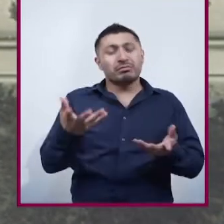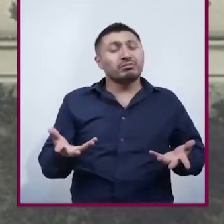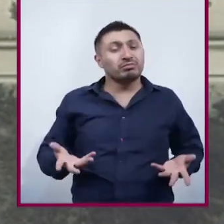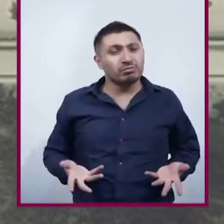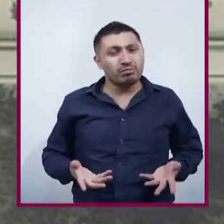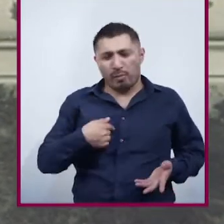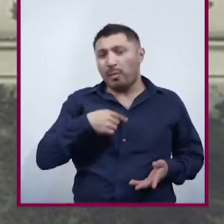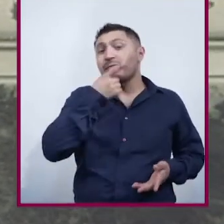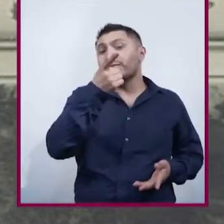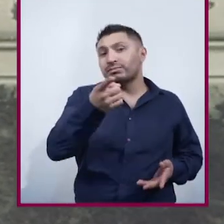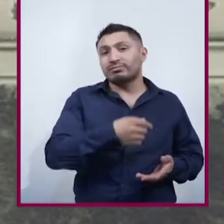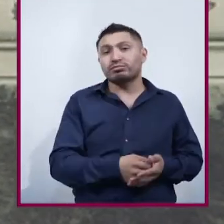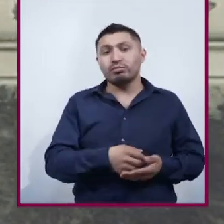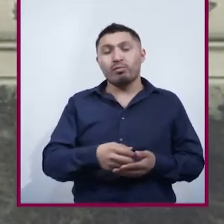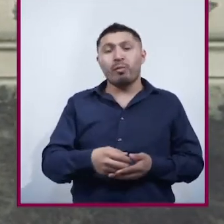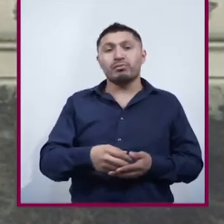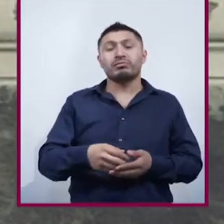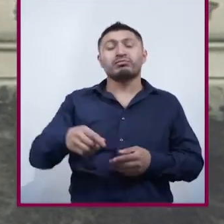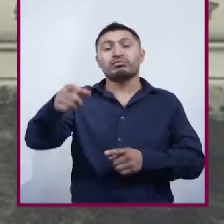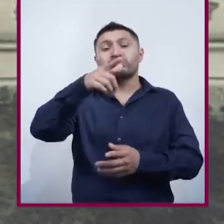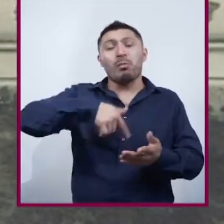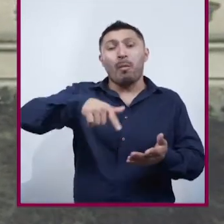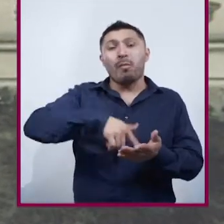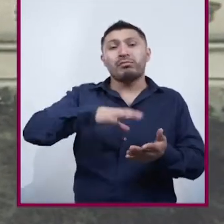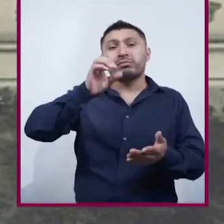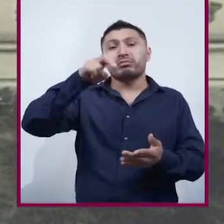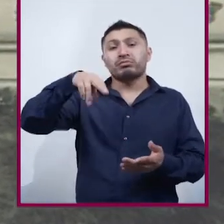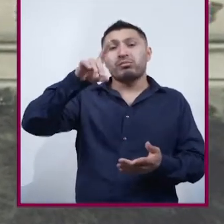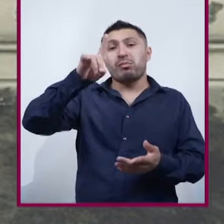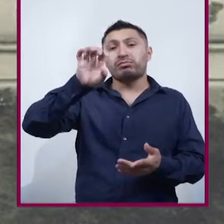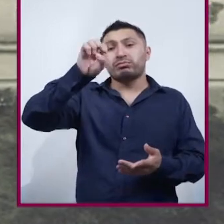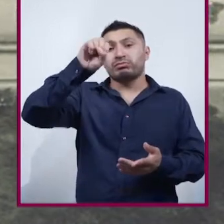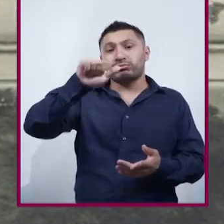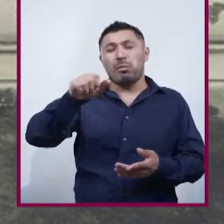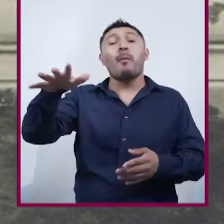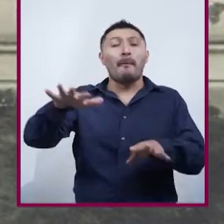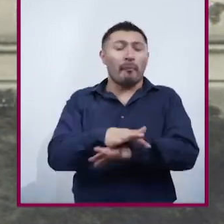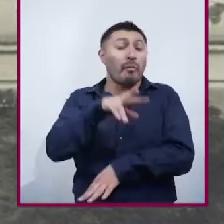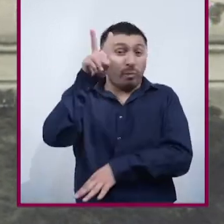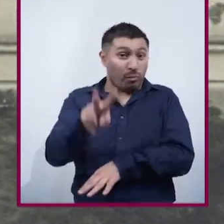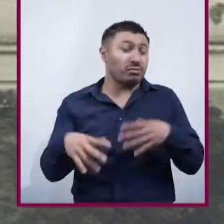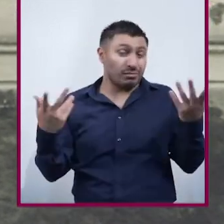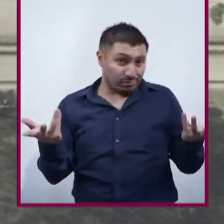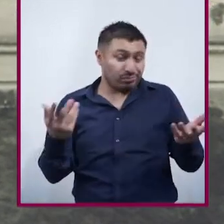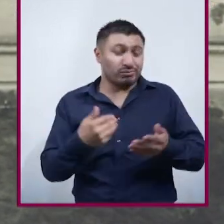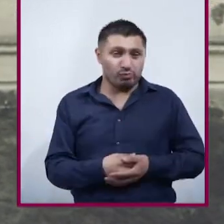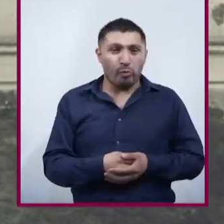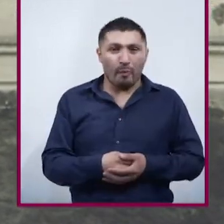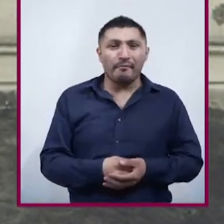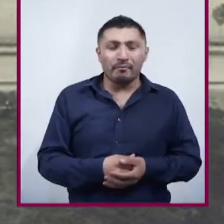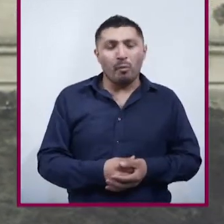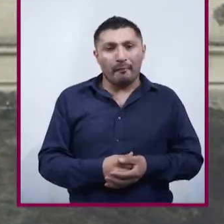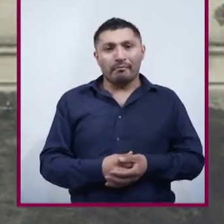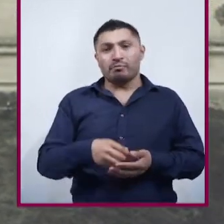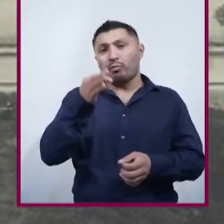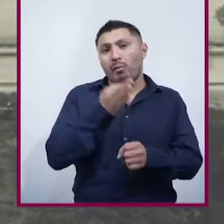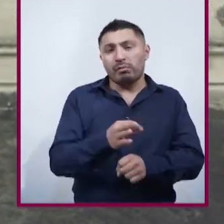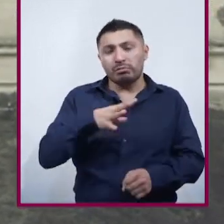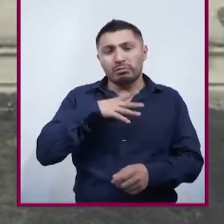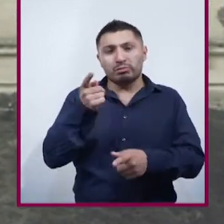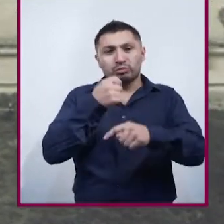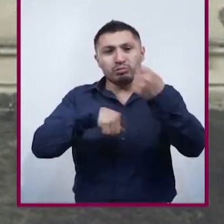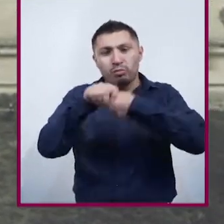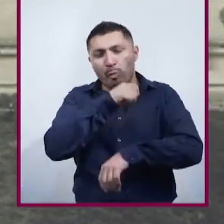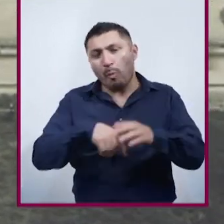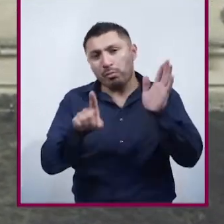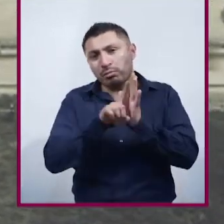edificó? Te lo voy a decir, en la Colonia Condesa. ¿Verdad que ha cambiado mucho este lugar desde aquel entonces? Actualmente hay una